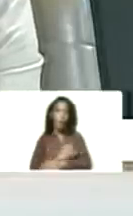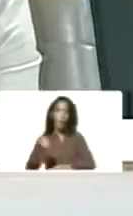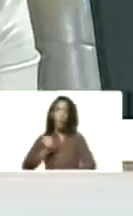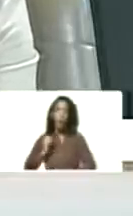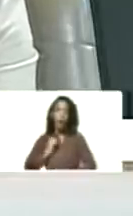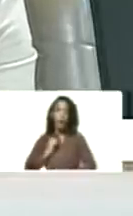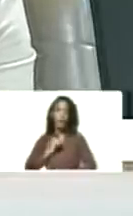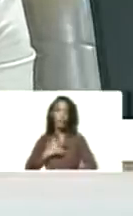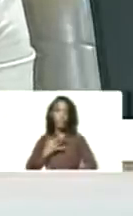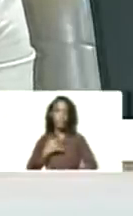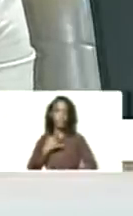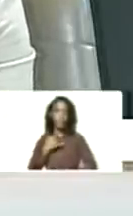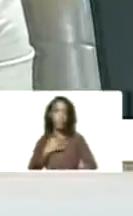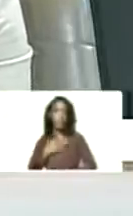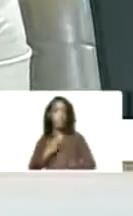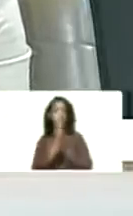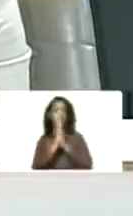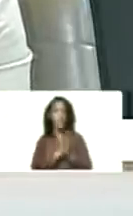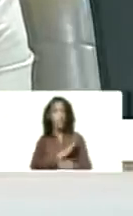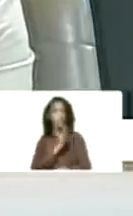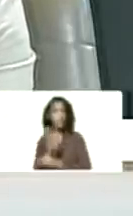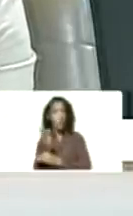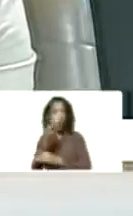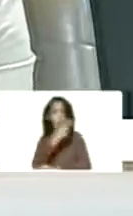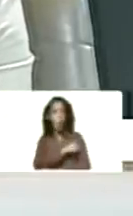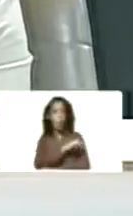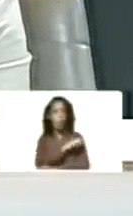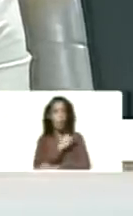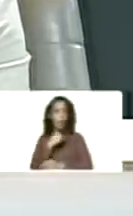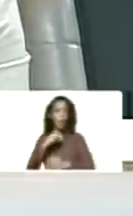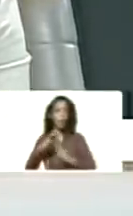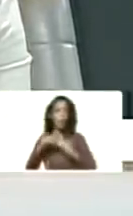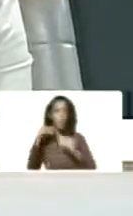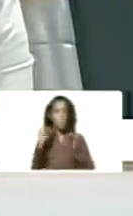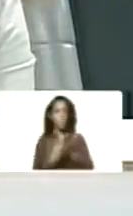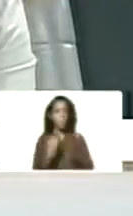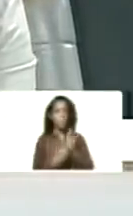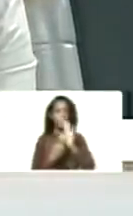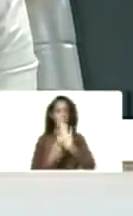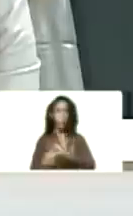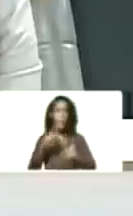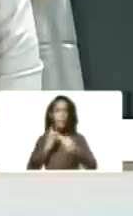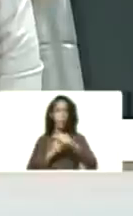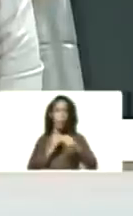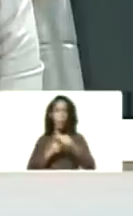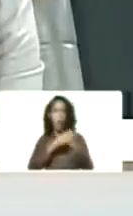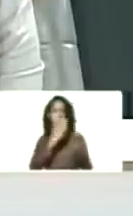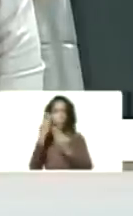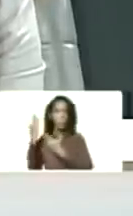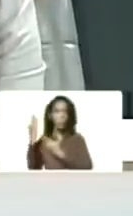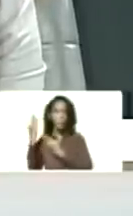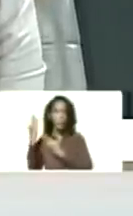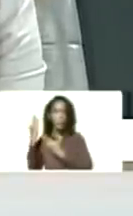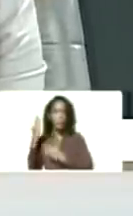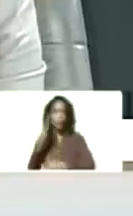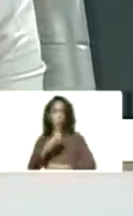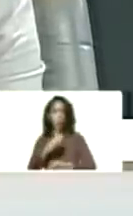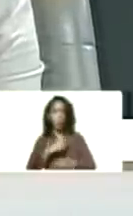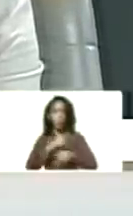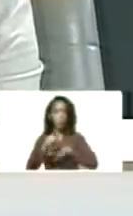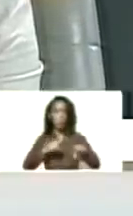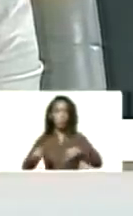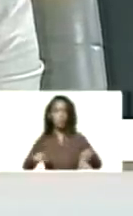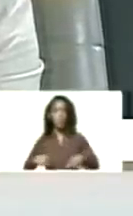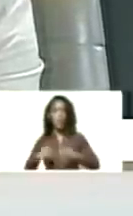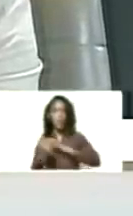síntoma, por favor, acudir a los hospitales Centinela, y todas las muestras positivas son direccionadas al Instituto